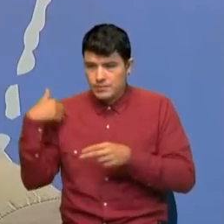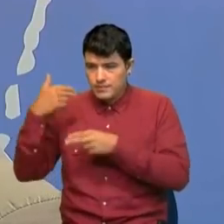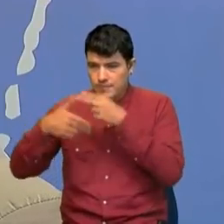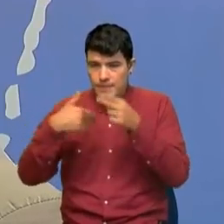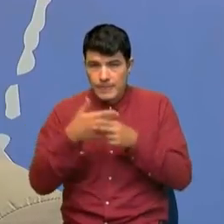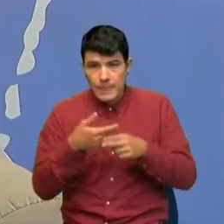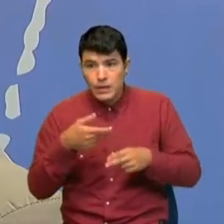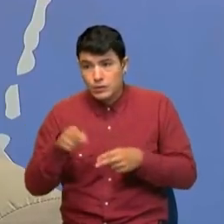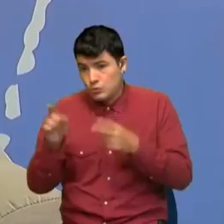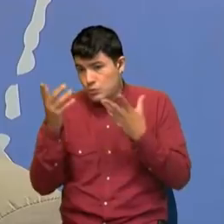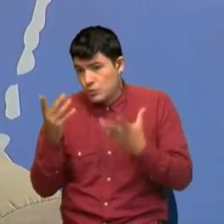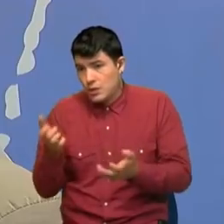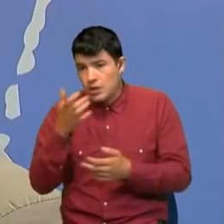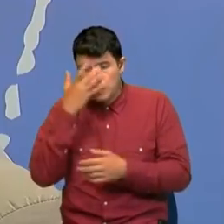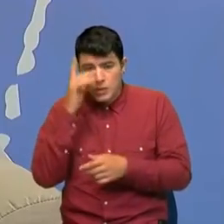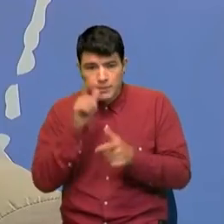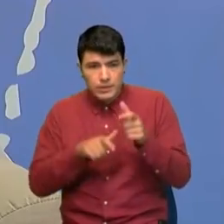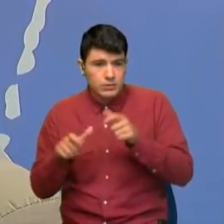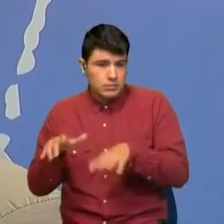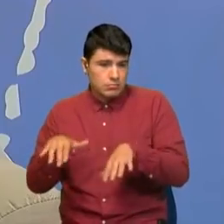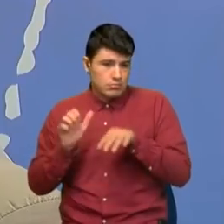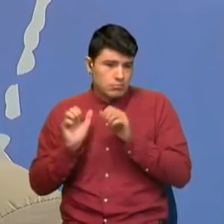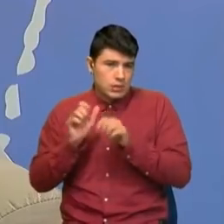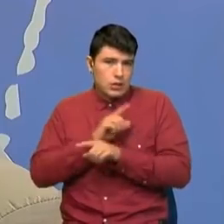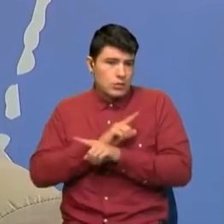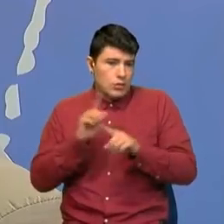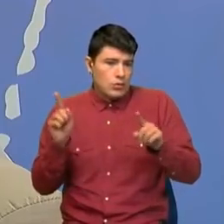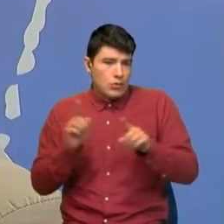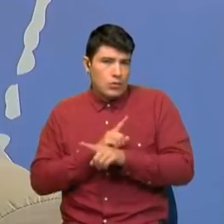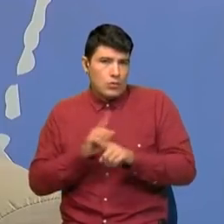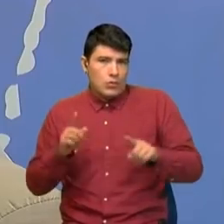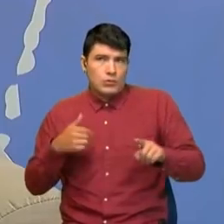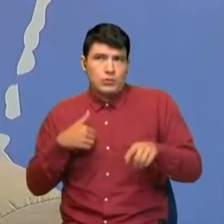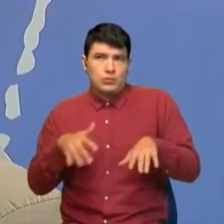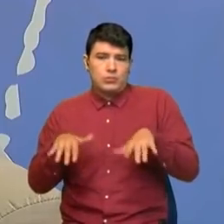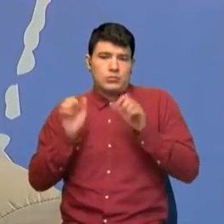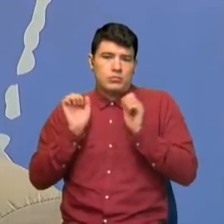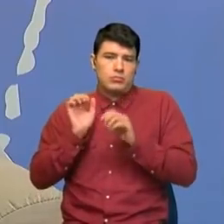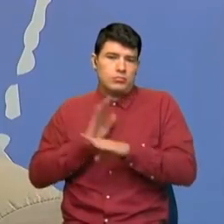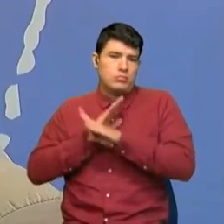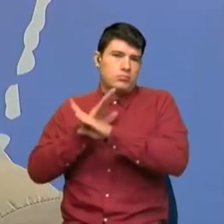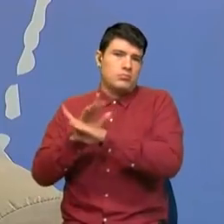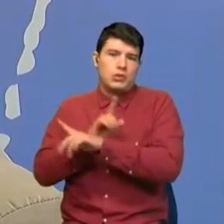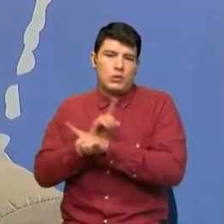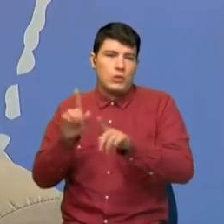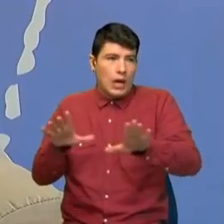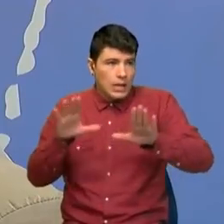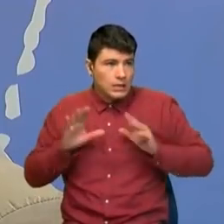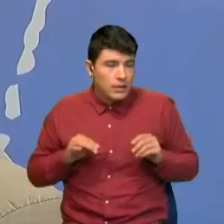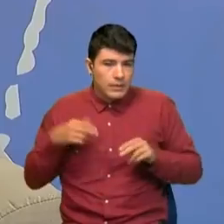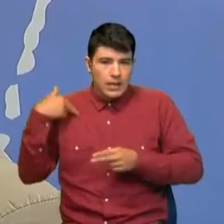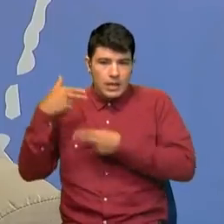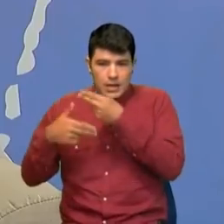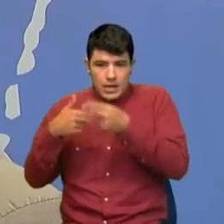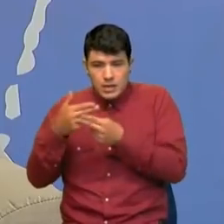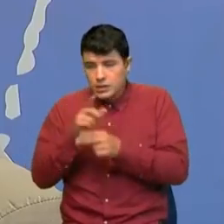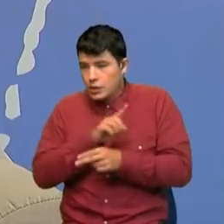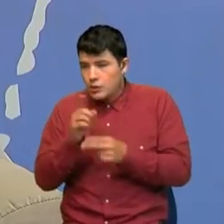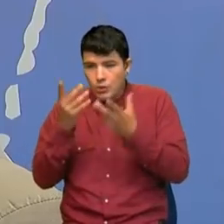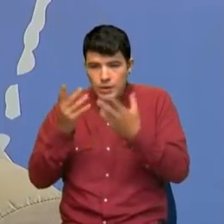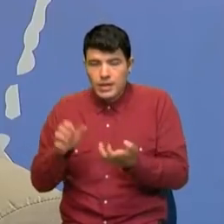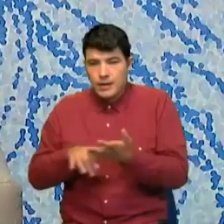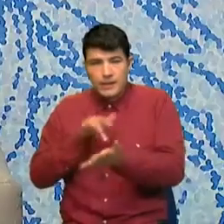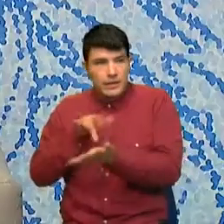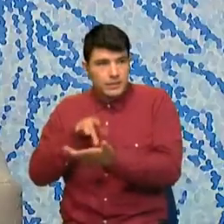si lo desean, ¿no? Porque también ellos pueden optar por el hecho de repudiar la herencia y de no querer pues participar en